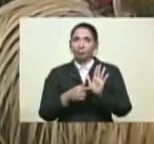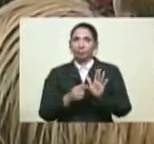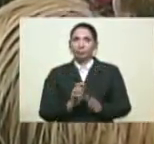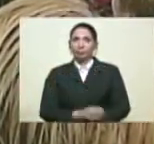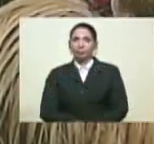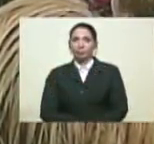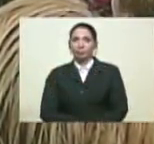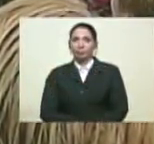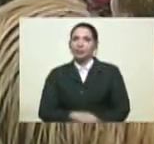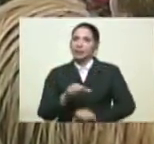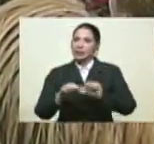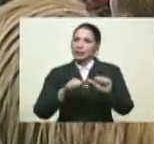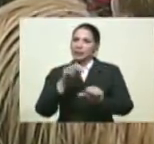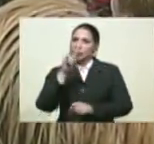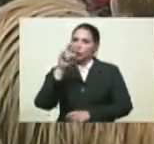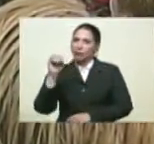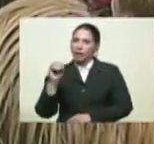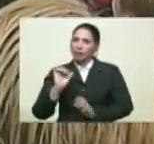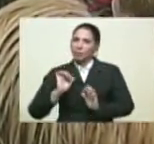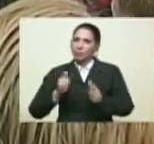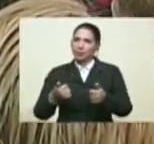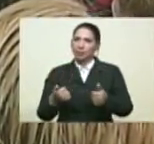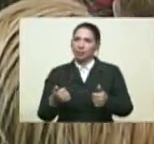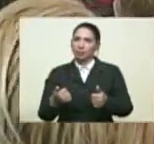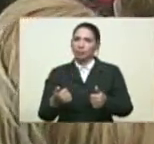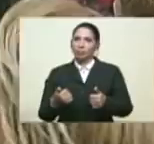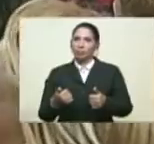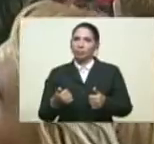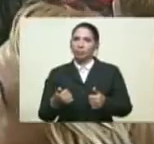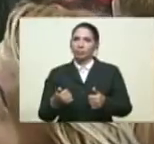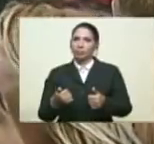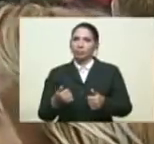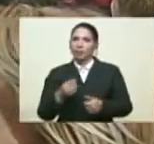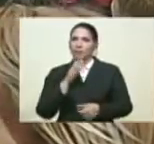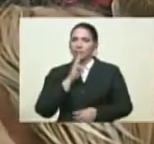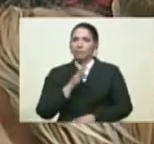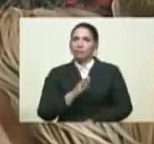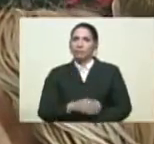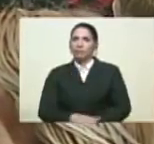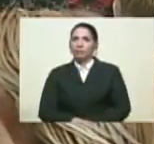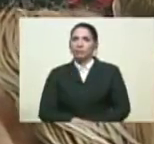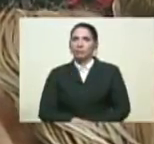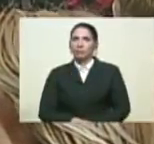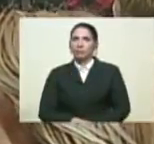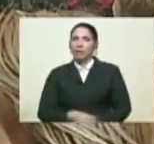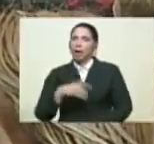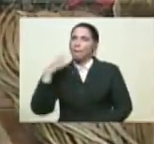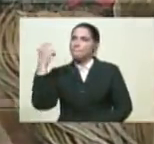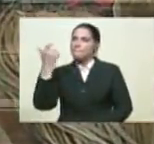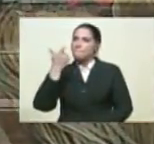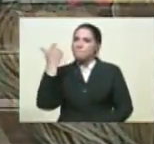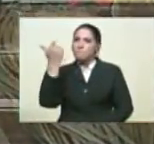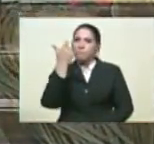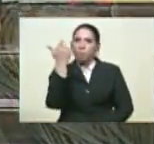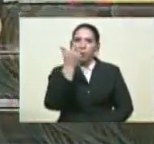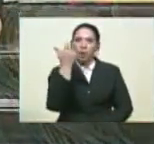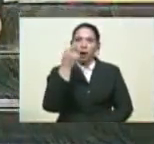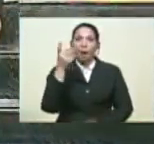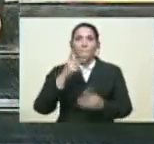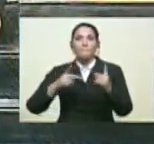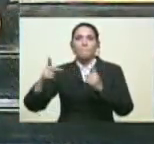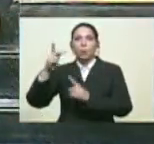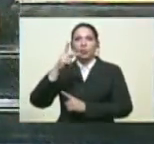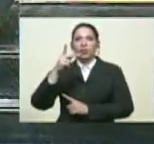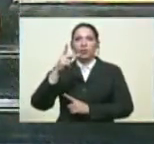En el siglo XX, empezando, los banqueros fueron a buscar a las potencias